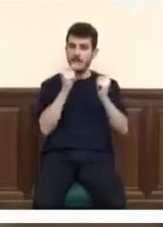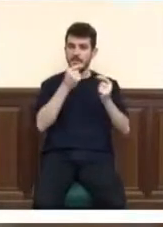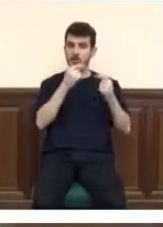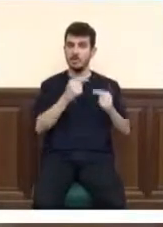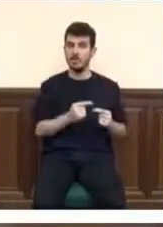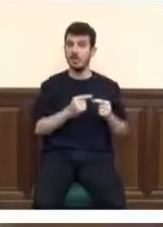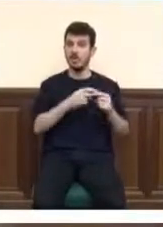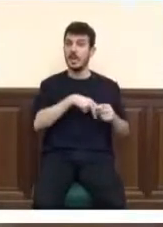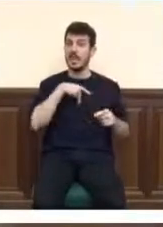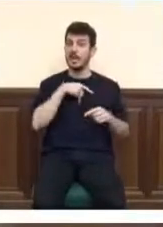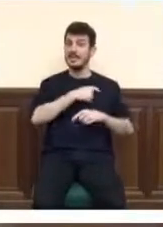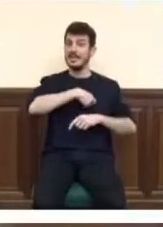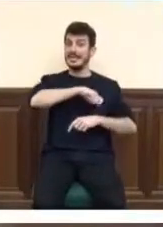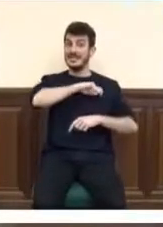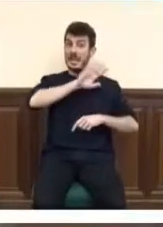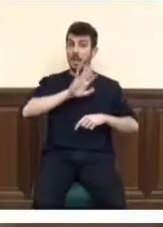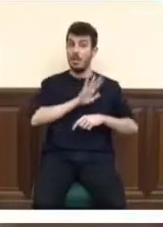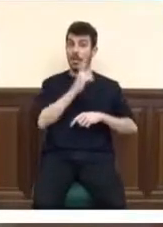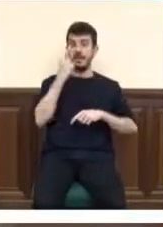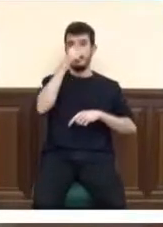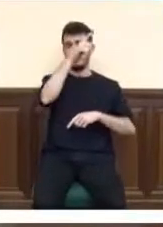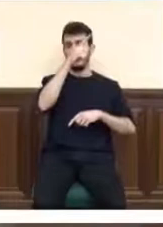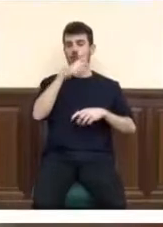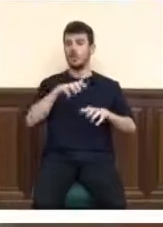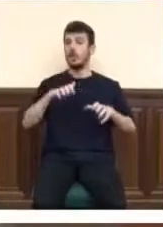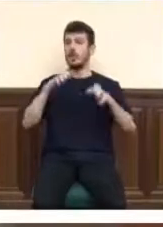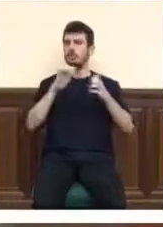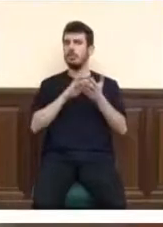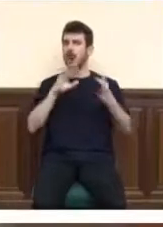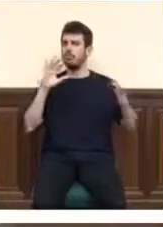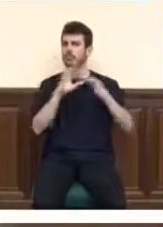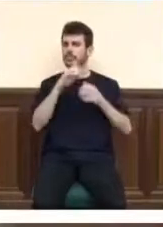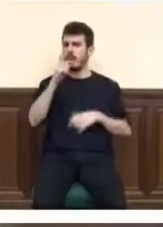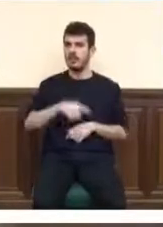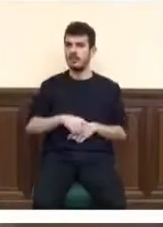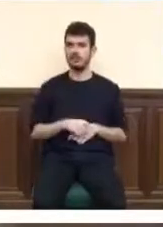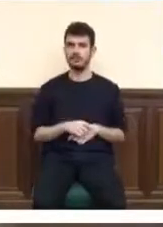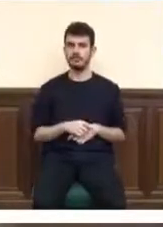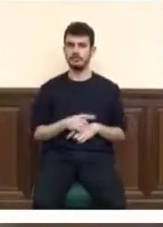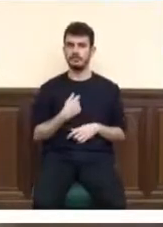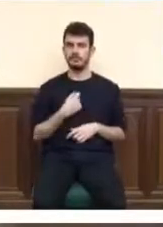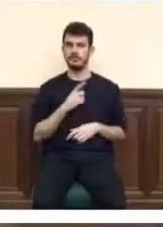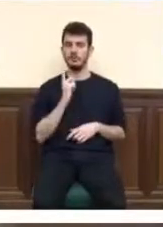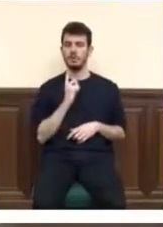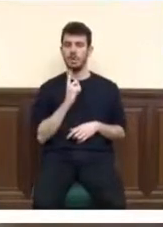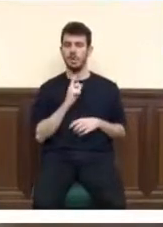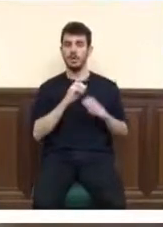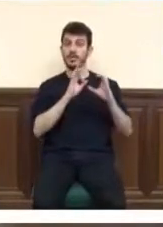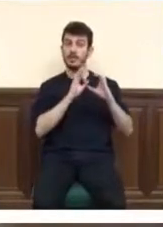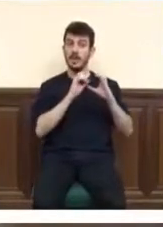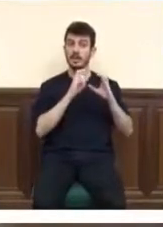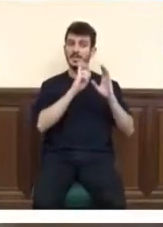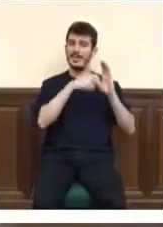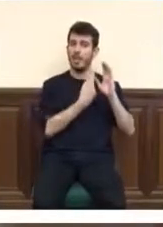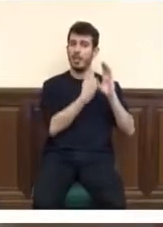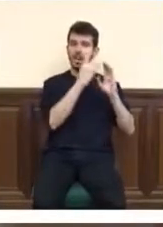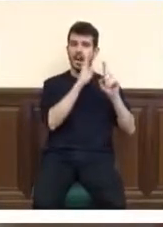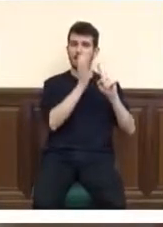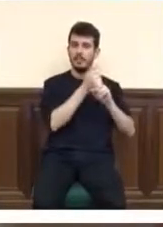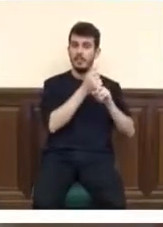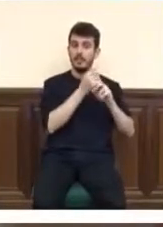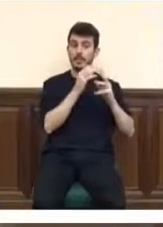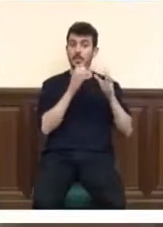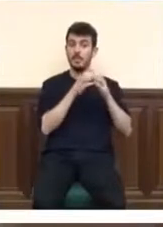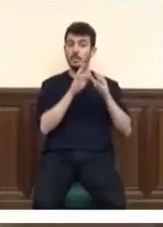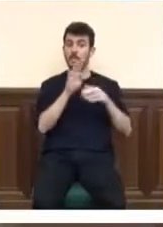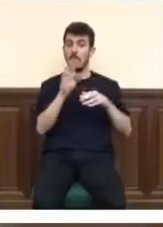los presupuestos generales del Estado en el Congreso. Solamente he encontrado una enmienda de Ciudadanos, ninguna del